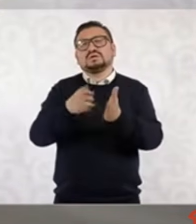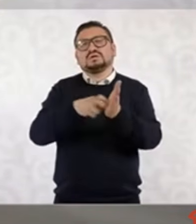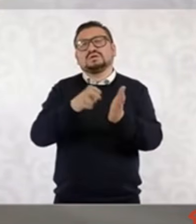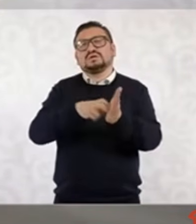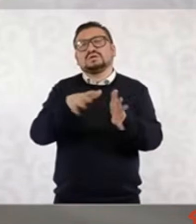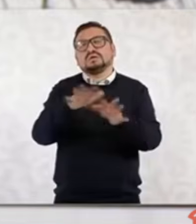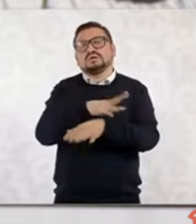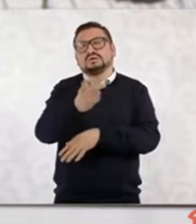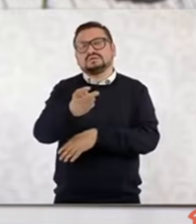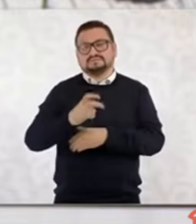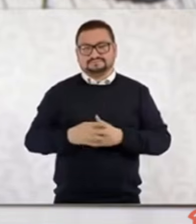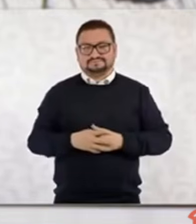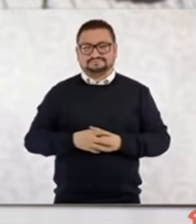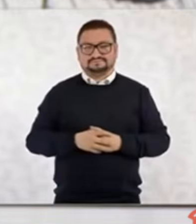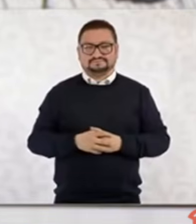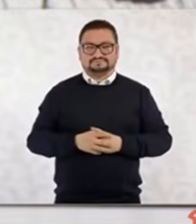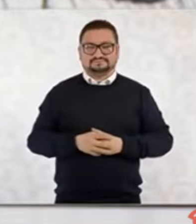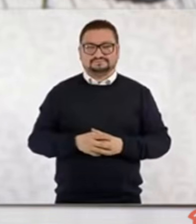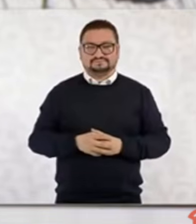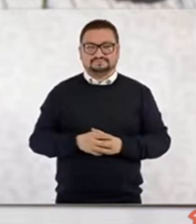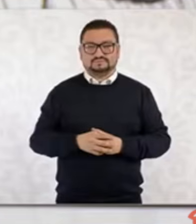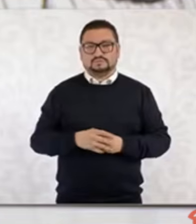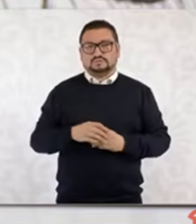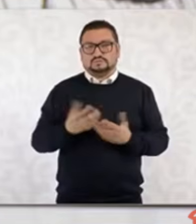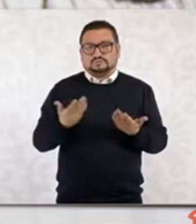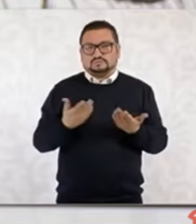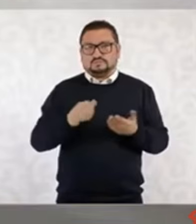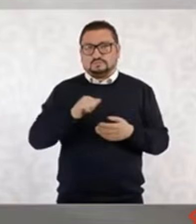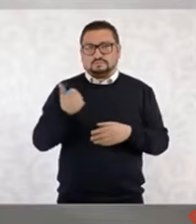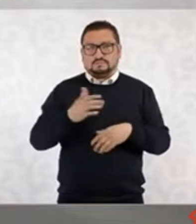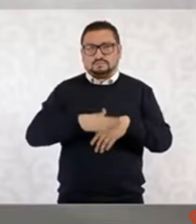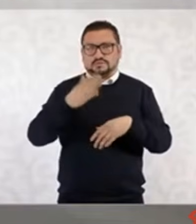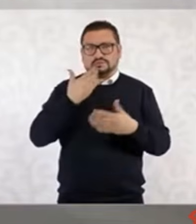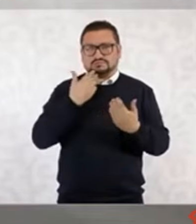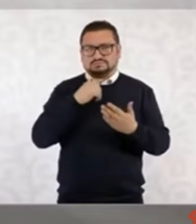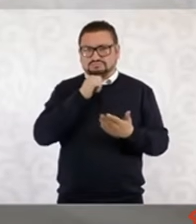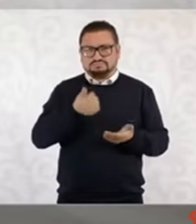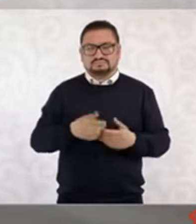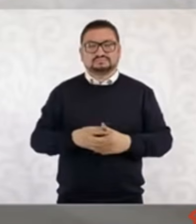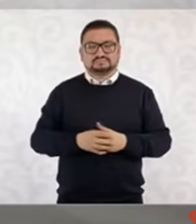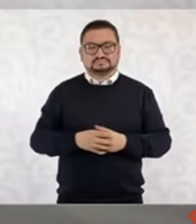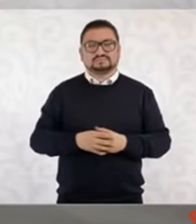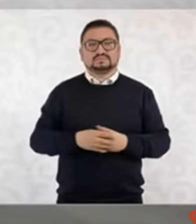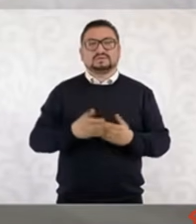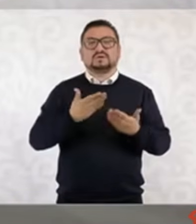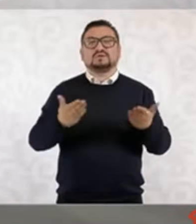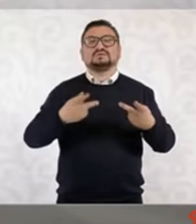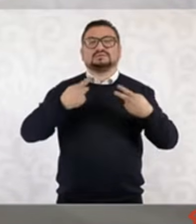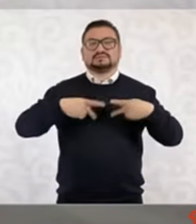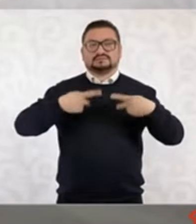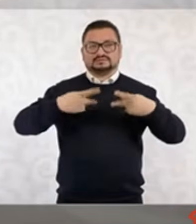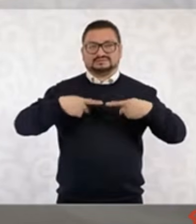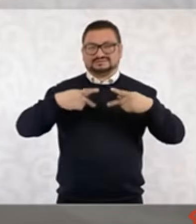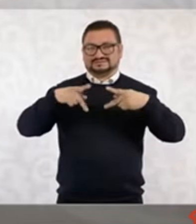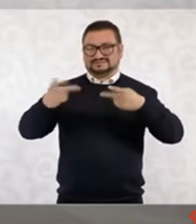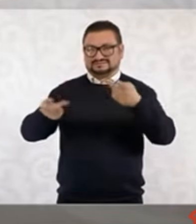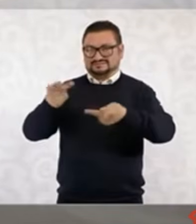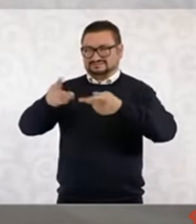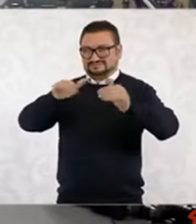más el cambio, no había más que eso. Ahora, sobre consulta pública.